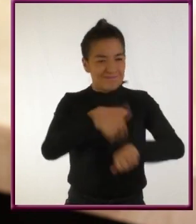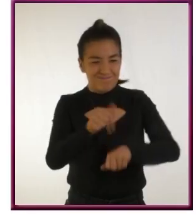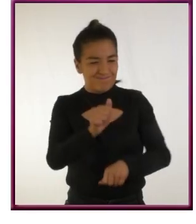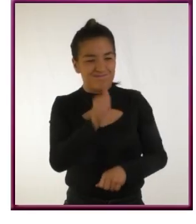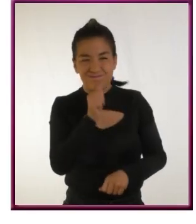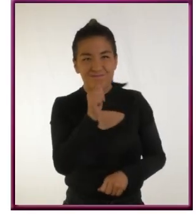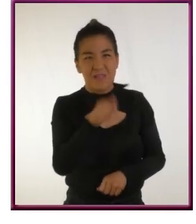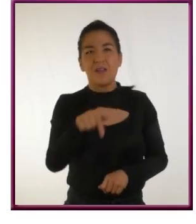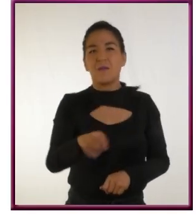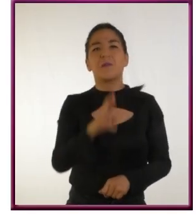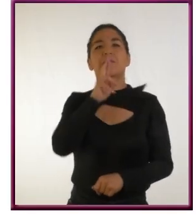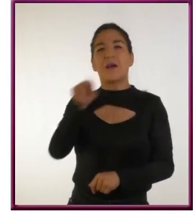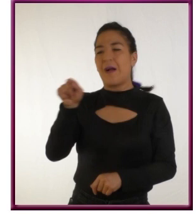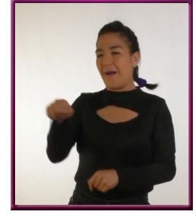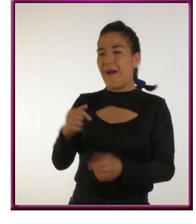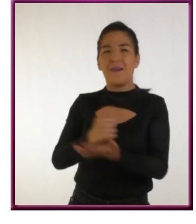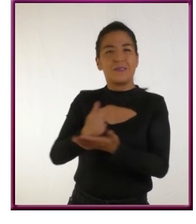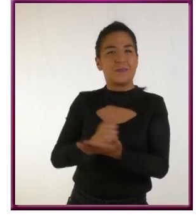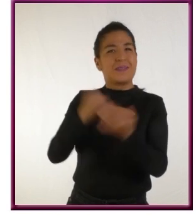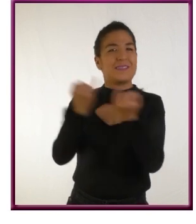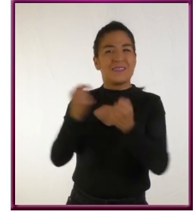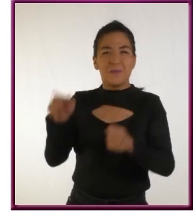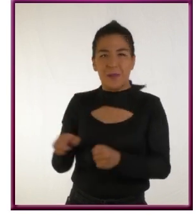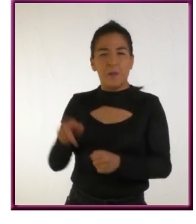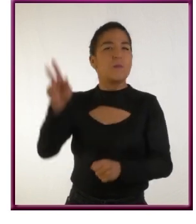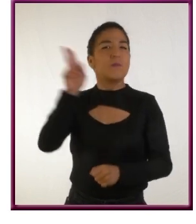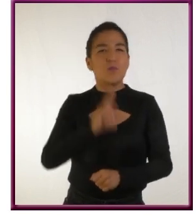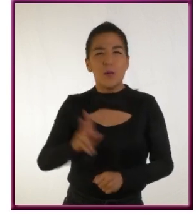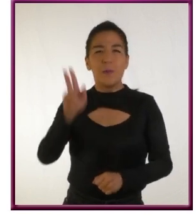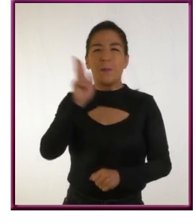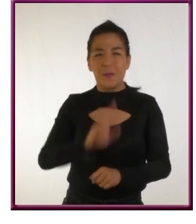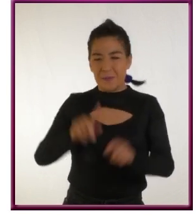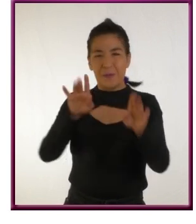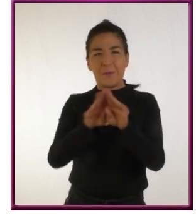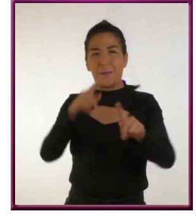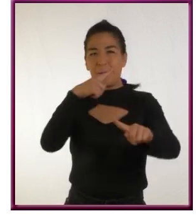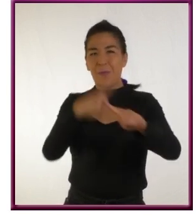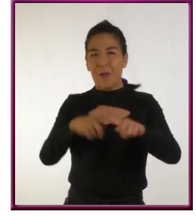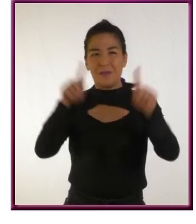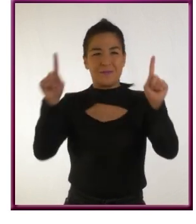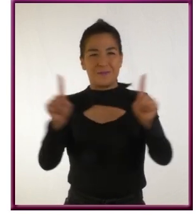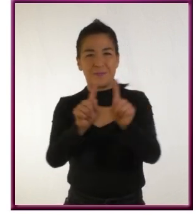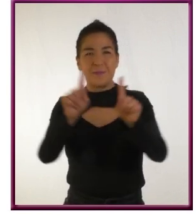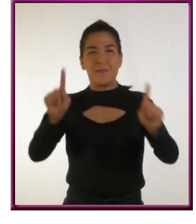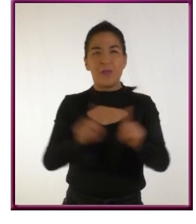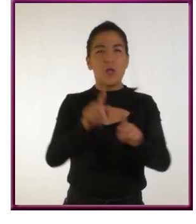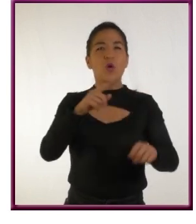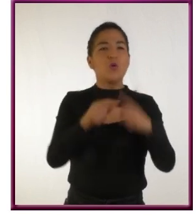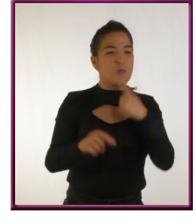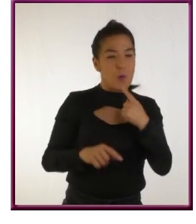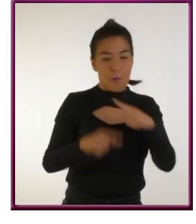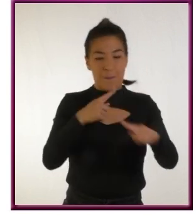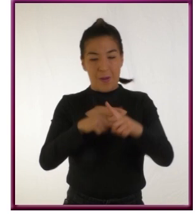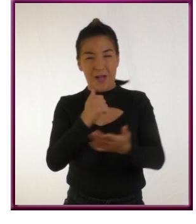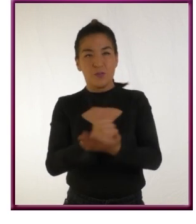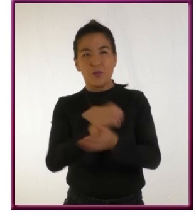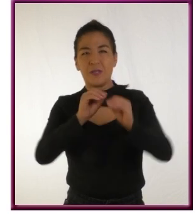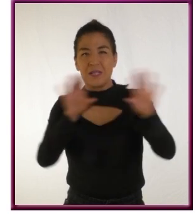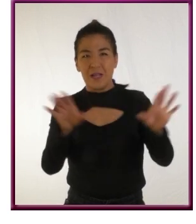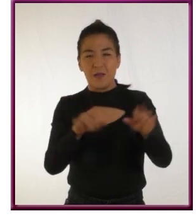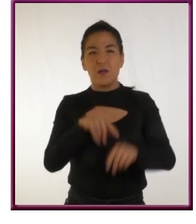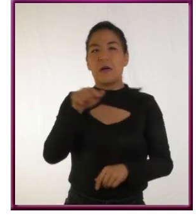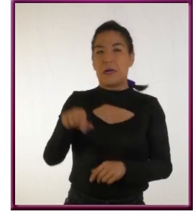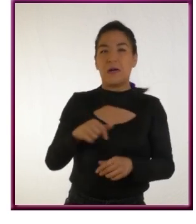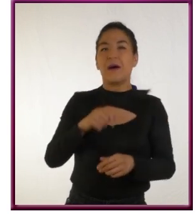conocemos igual a un resultado que nos dan azul, ¿quién es X? Pues vamos probando con la misma tabla de multiplicar, rojo por el azul